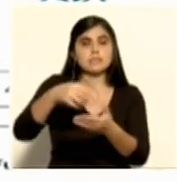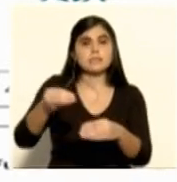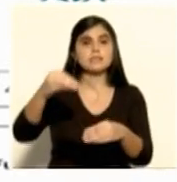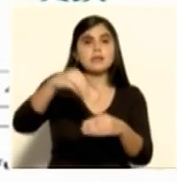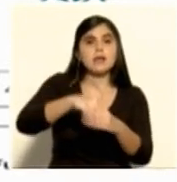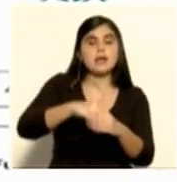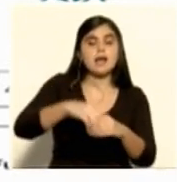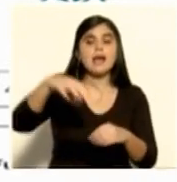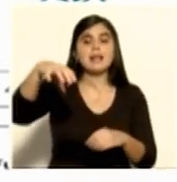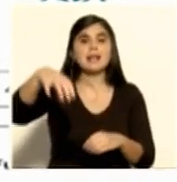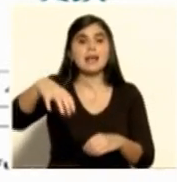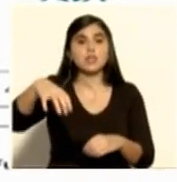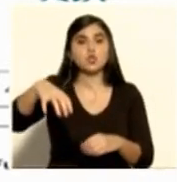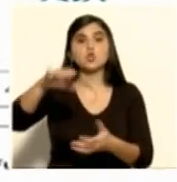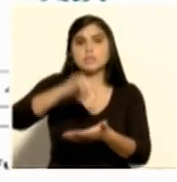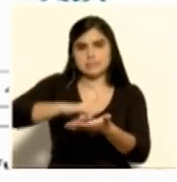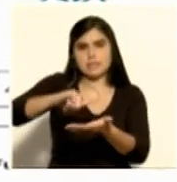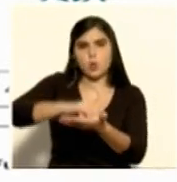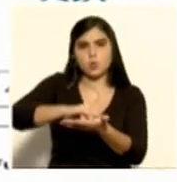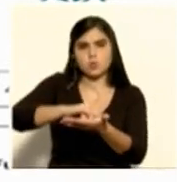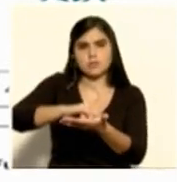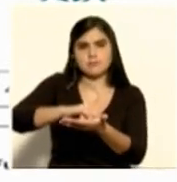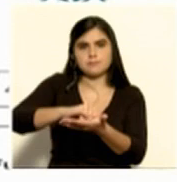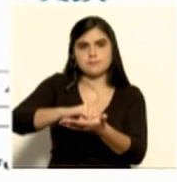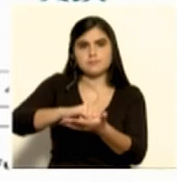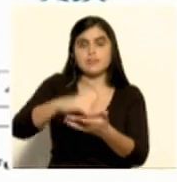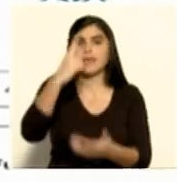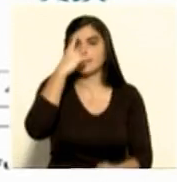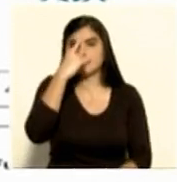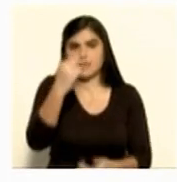el cantón de San José, Escazú,